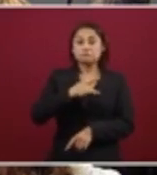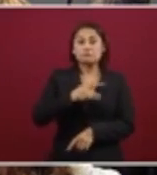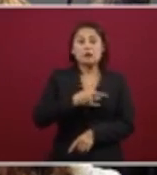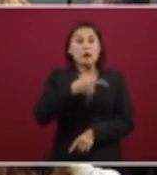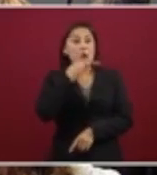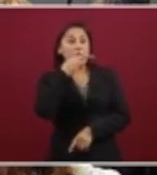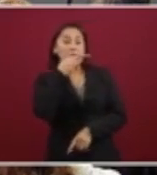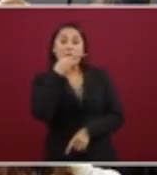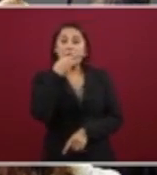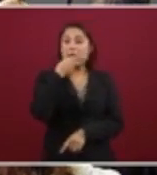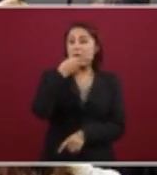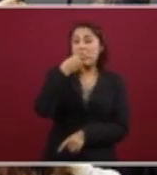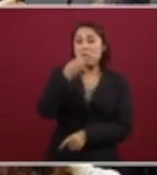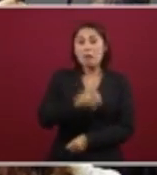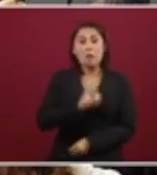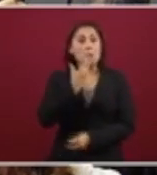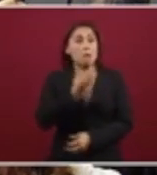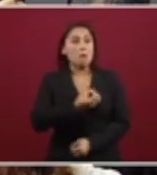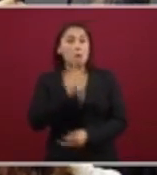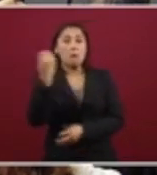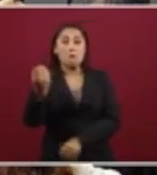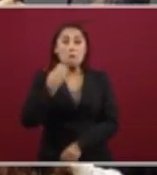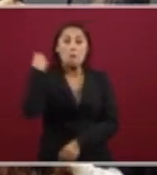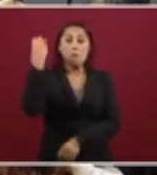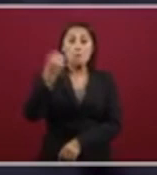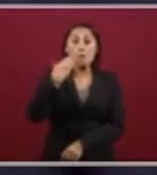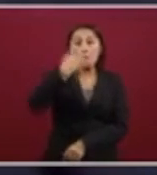Incluso se decía que